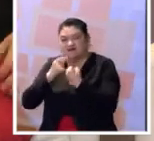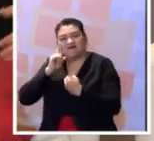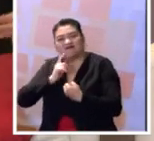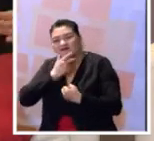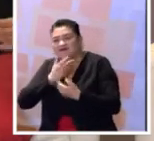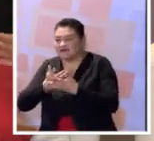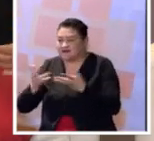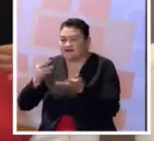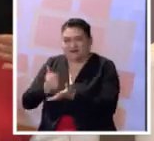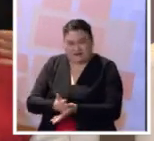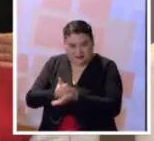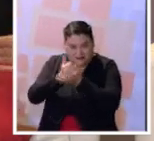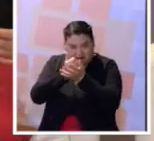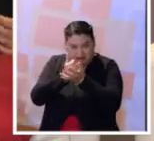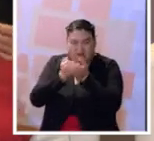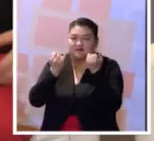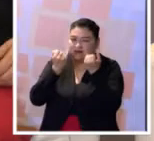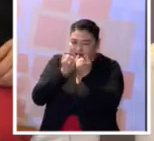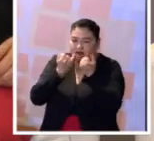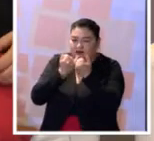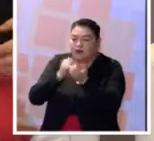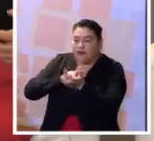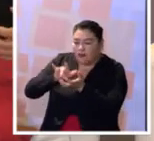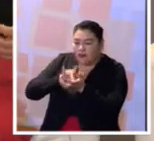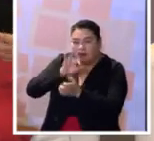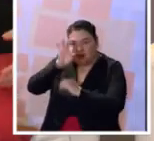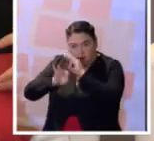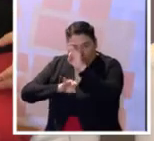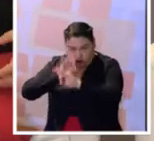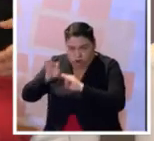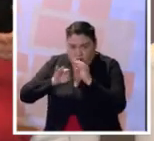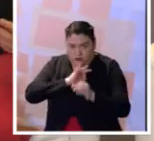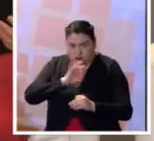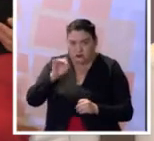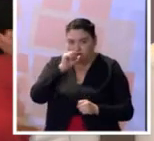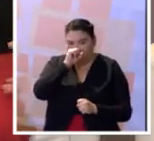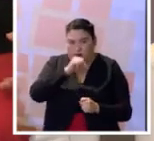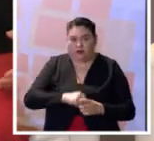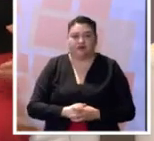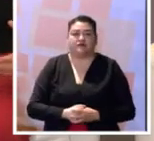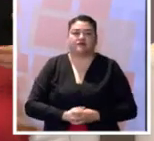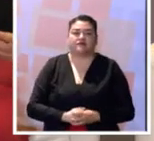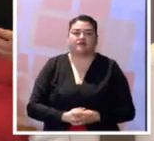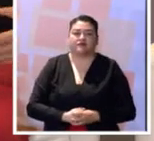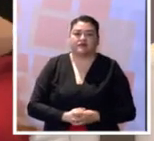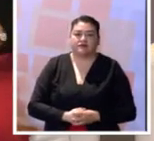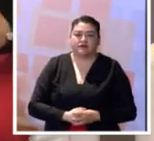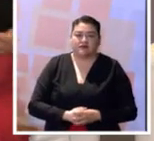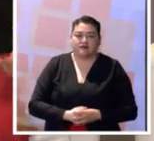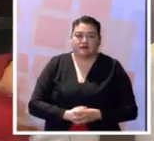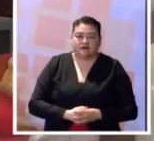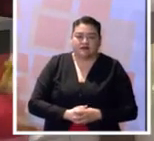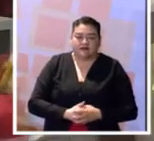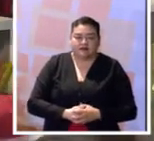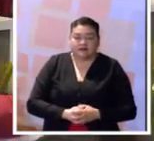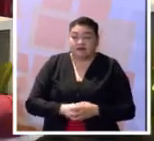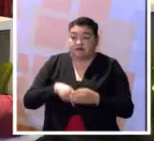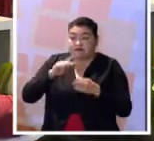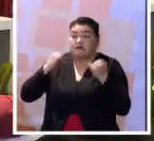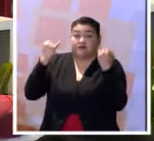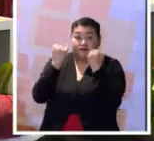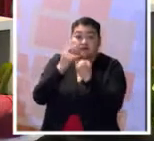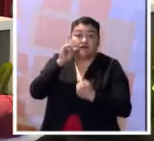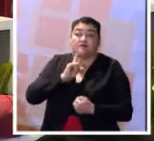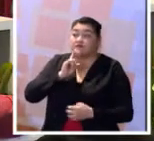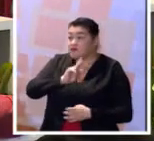juezas. También que en los servicios estén dispuestos para todo tipo de mujeres.